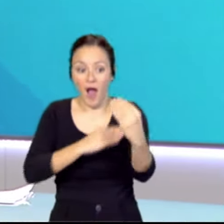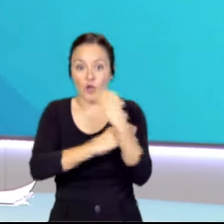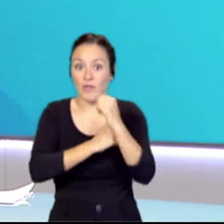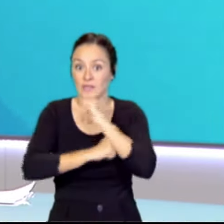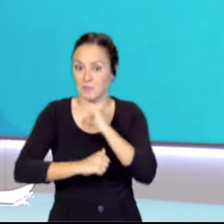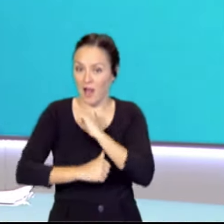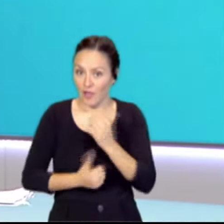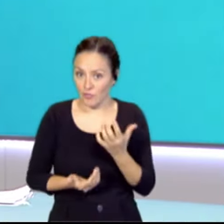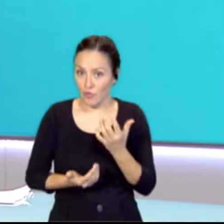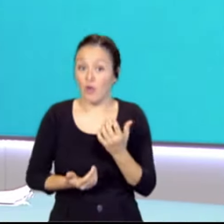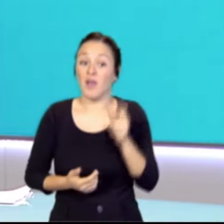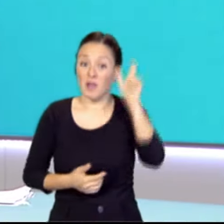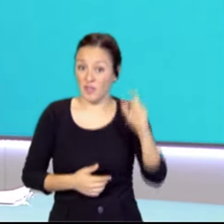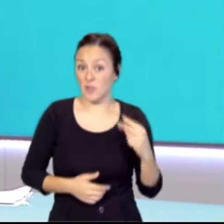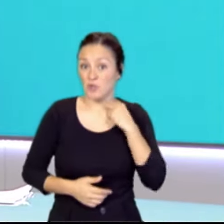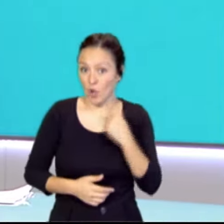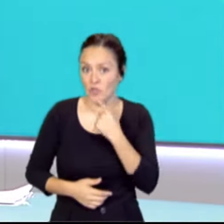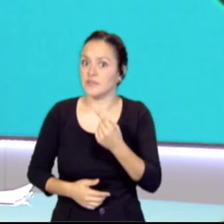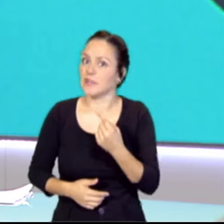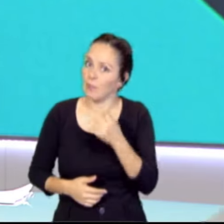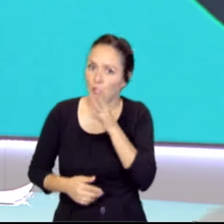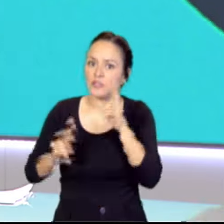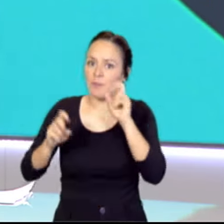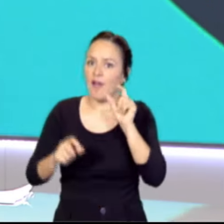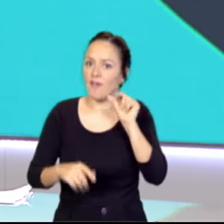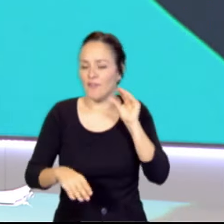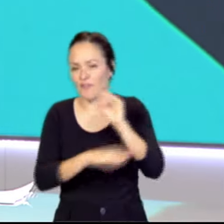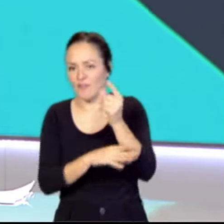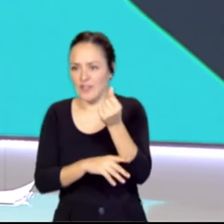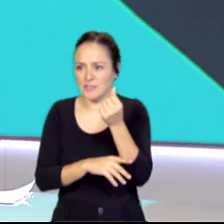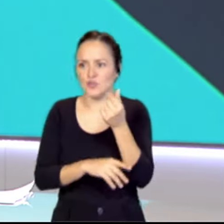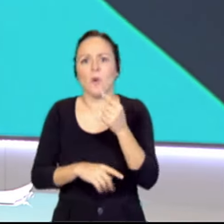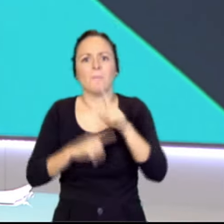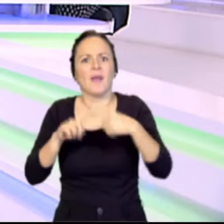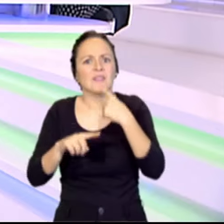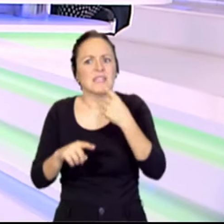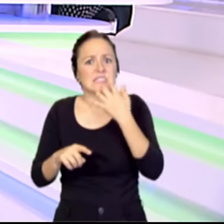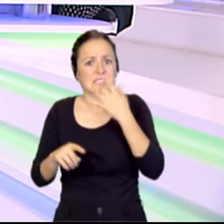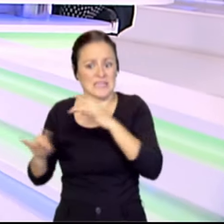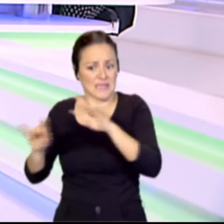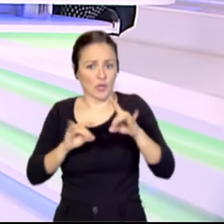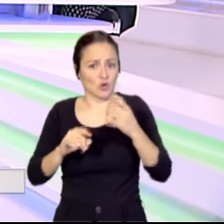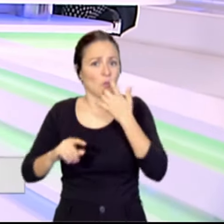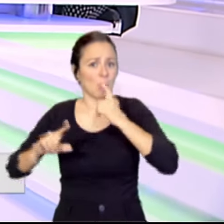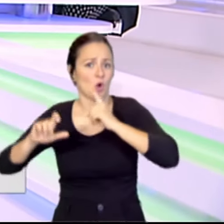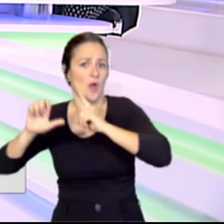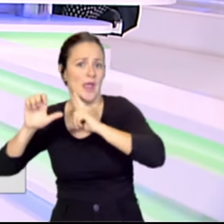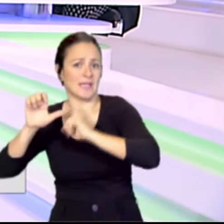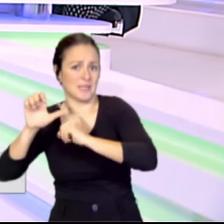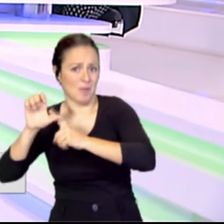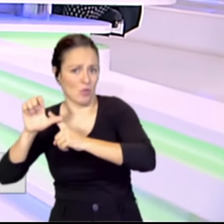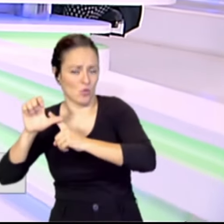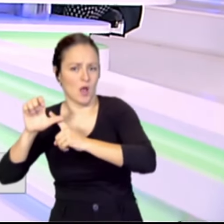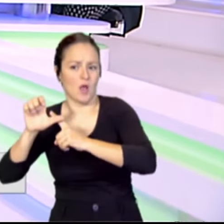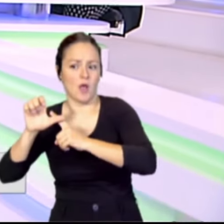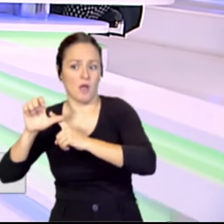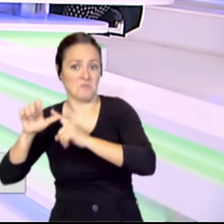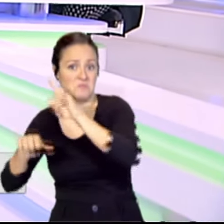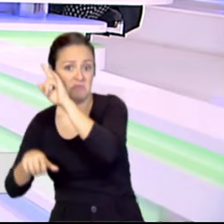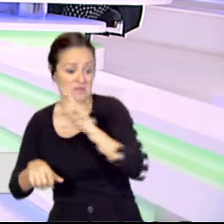financiación y da cifra le pregunto por qué en territorios con la misma población eh Como extremadura la misma población Canarias extremadura